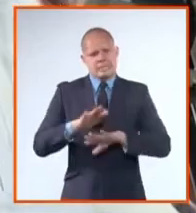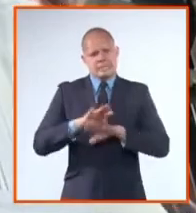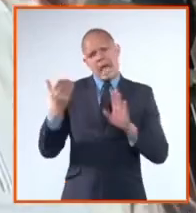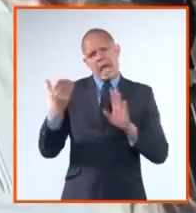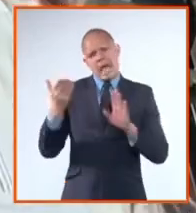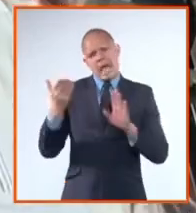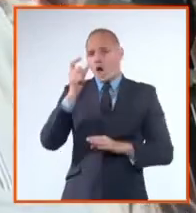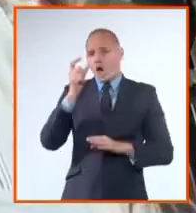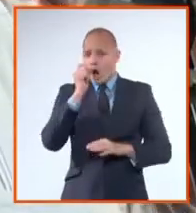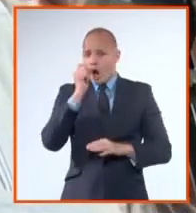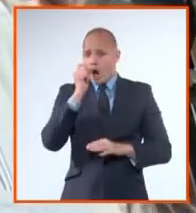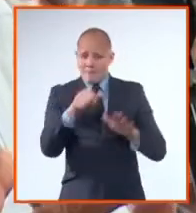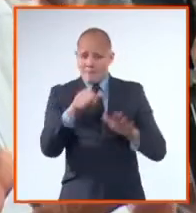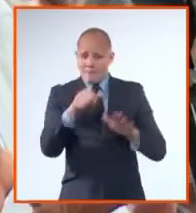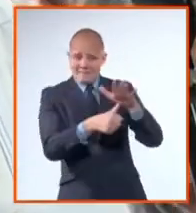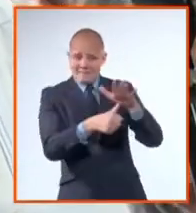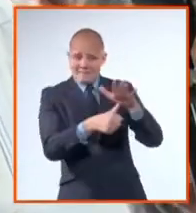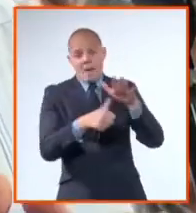presidente de la academia,